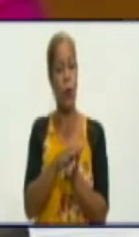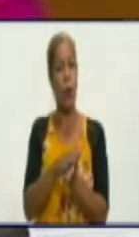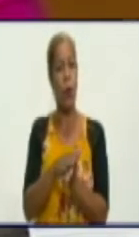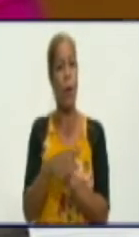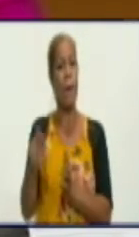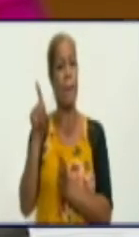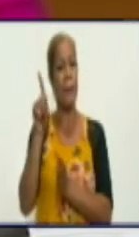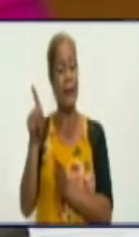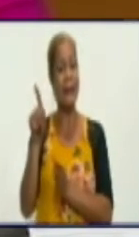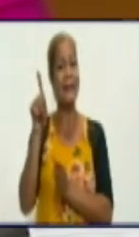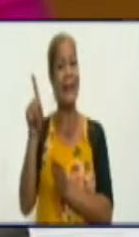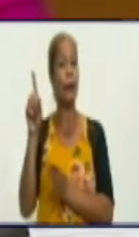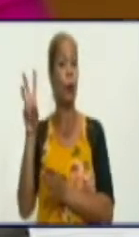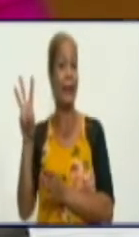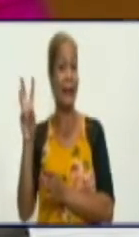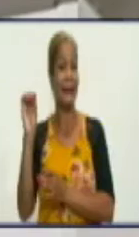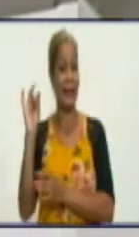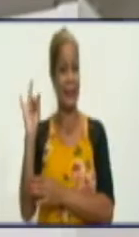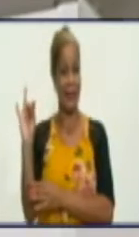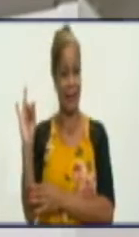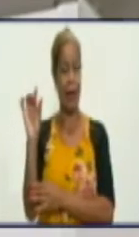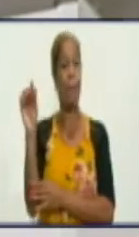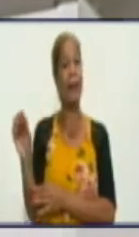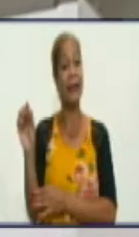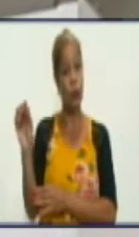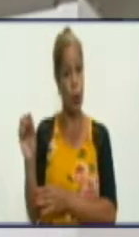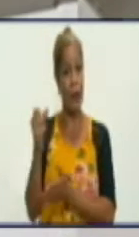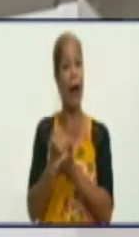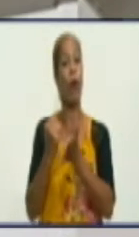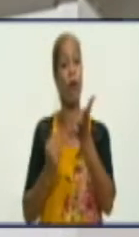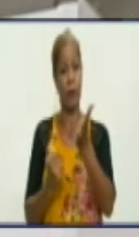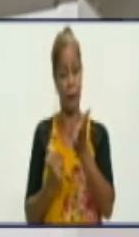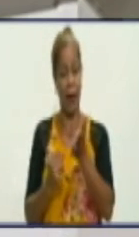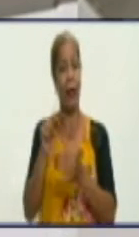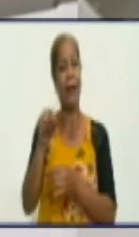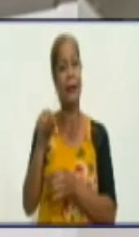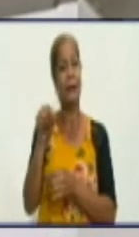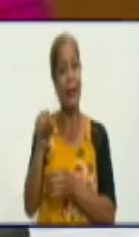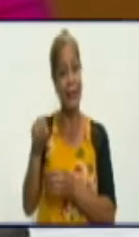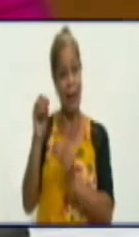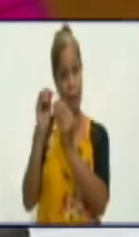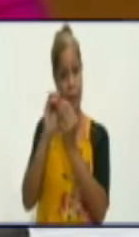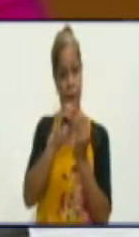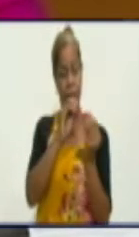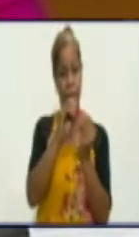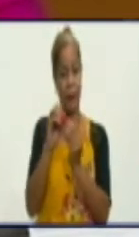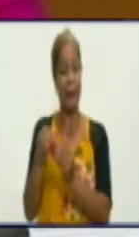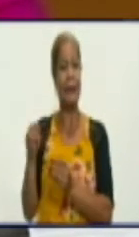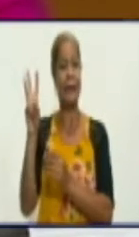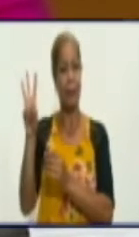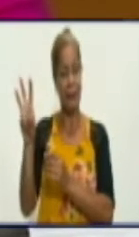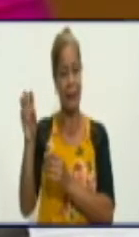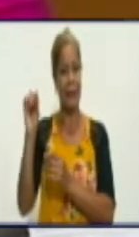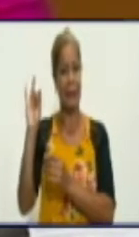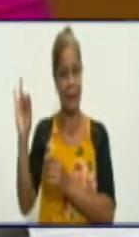4.537 personas que ya se han confirmado a la COVID. De ellas, autóctonas, 4.392